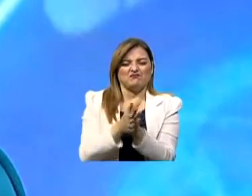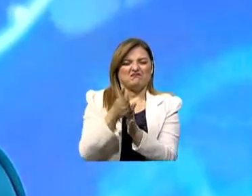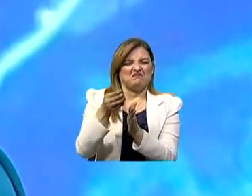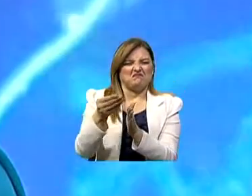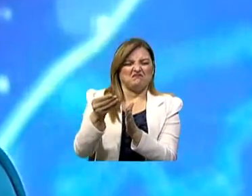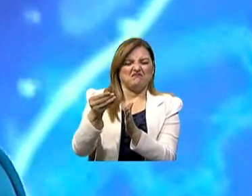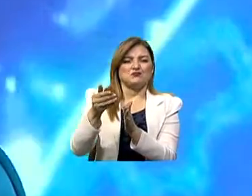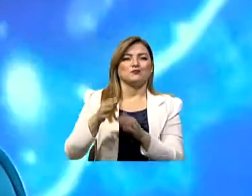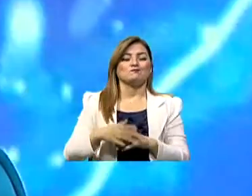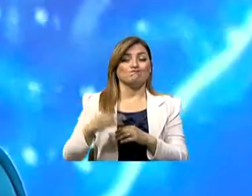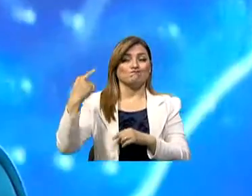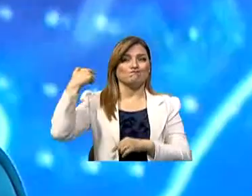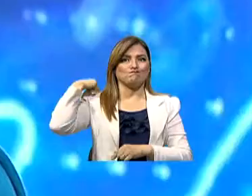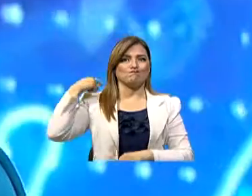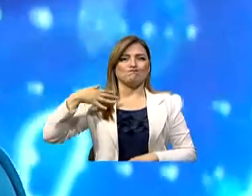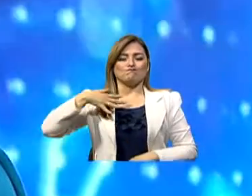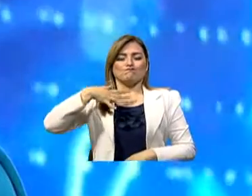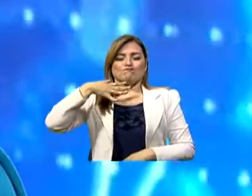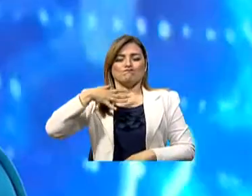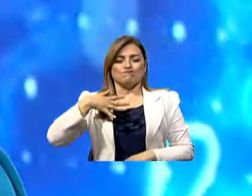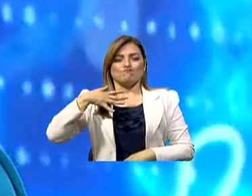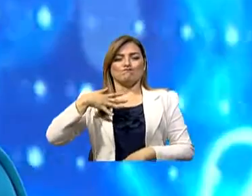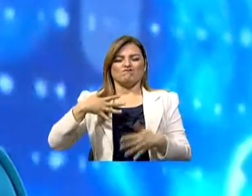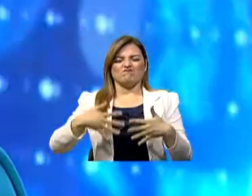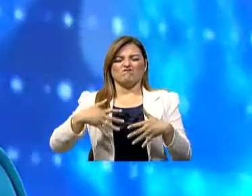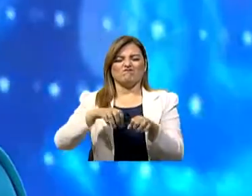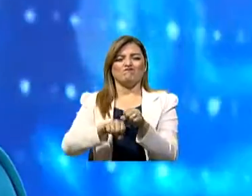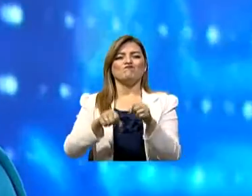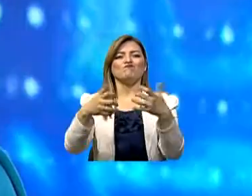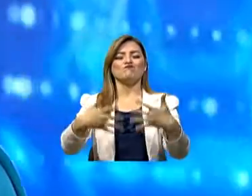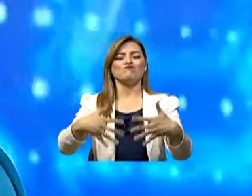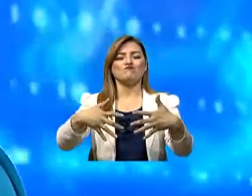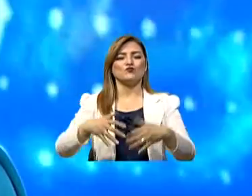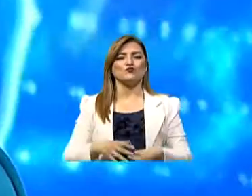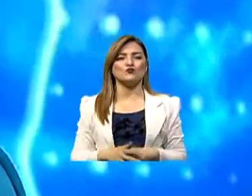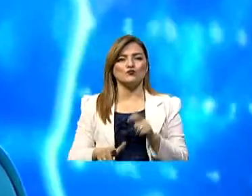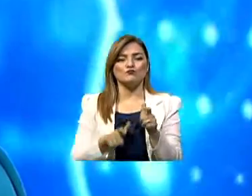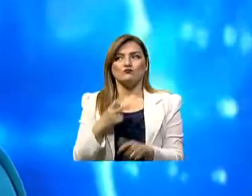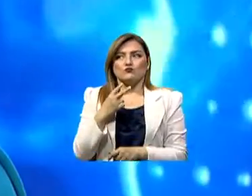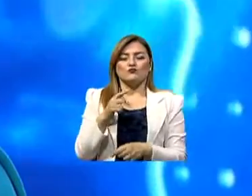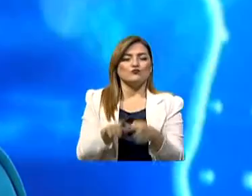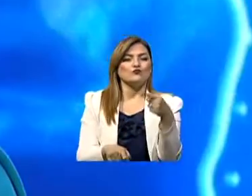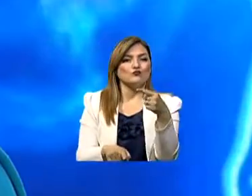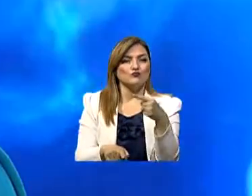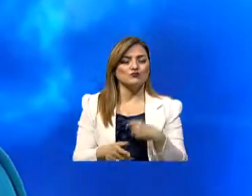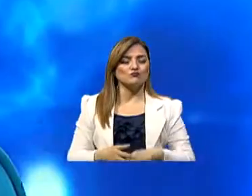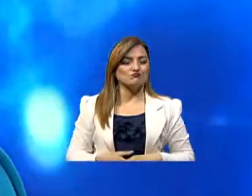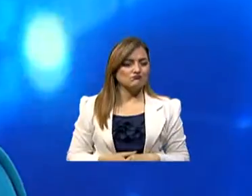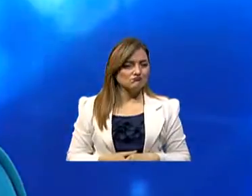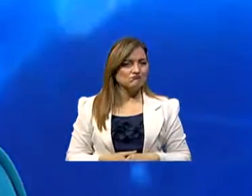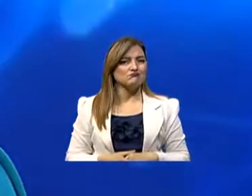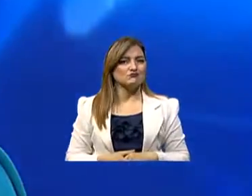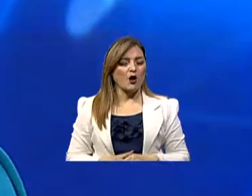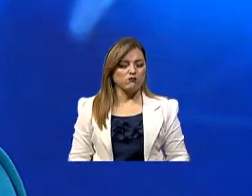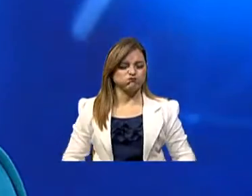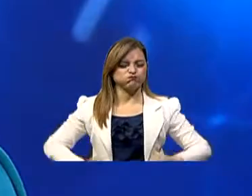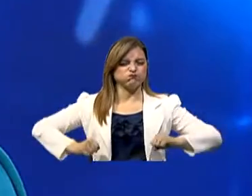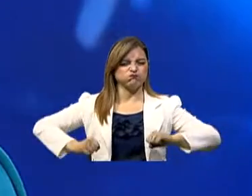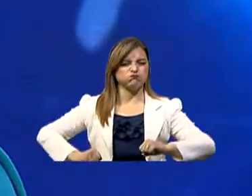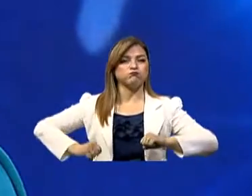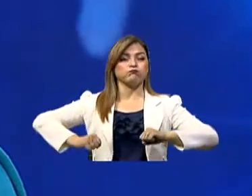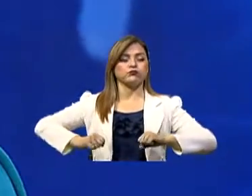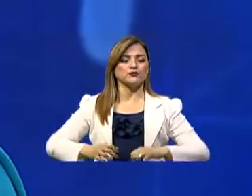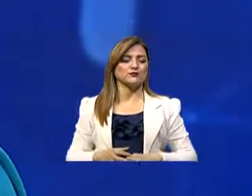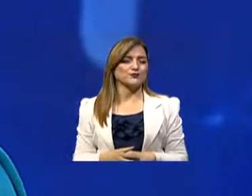graves no es cierto los pacientes pasan y dejan respirar tanto por peso y los